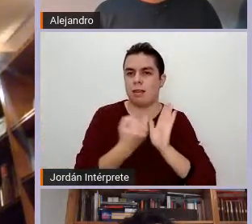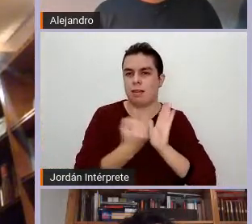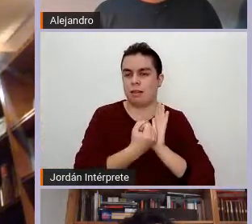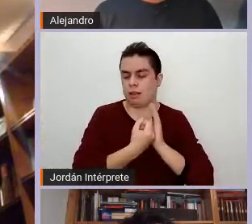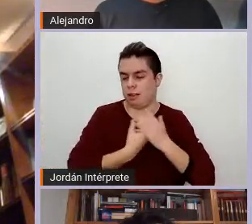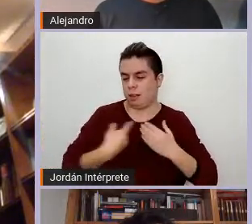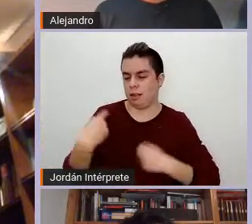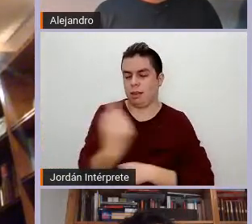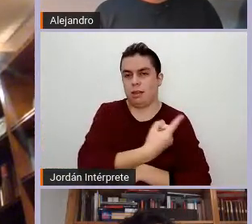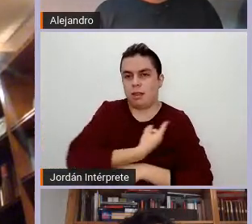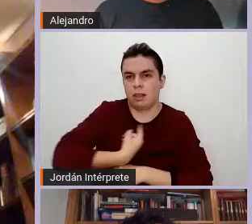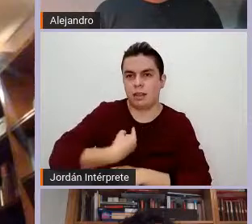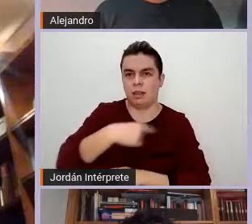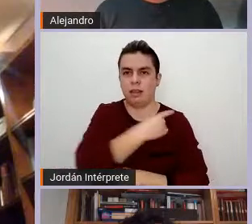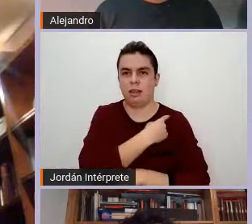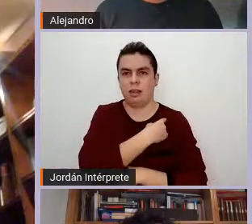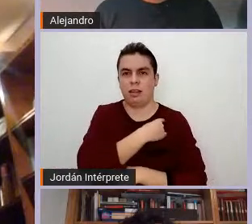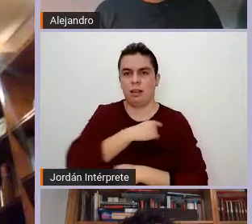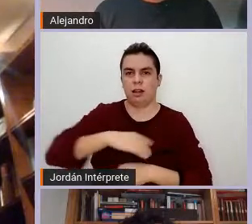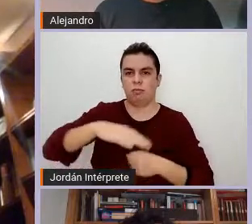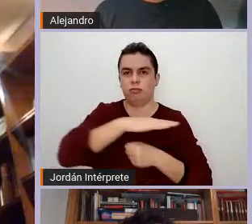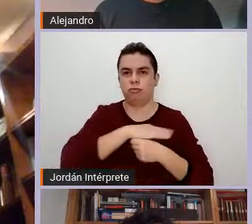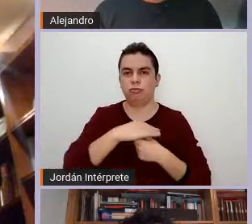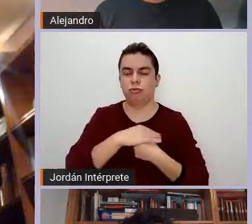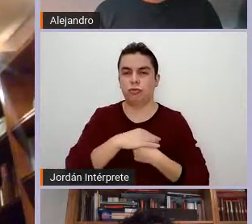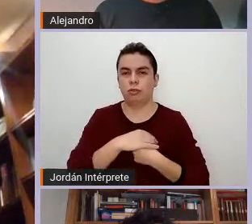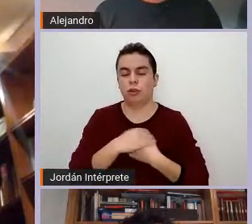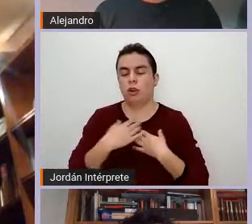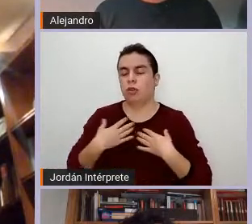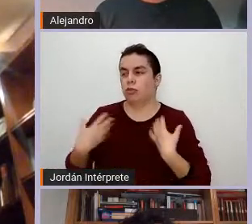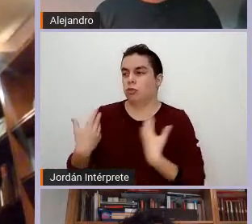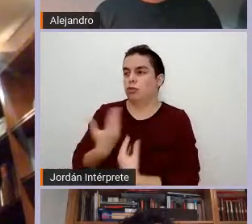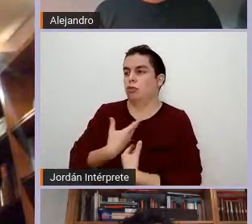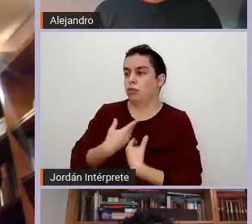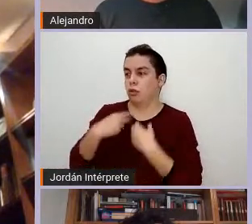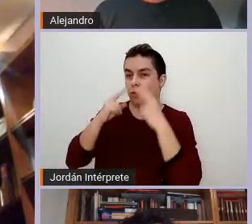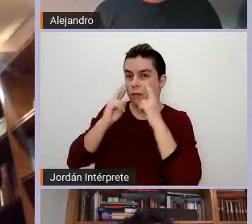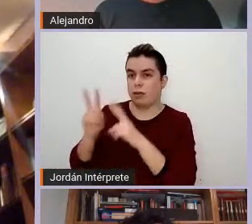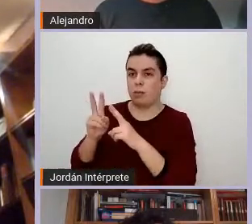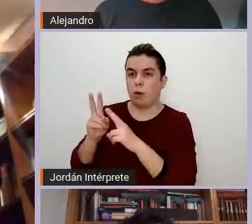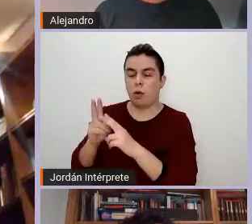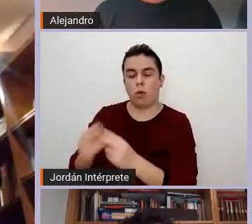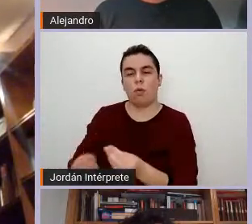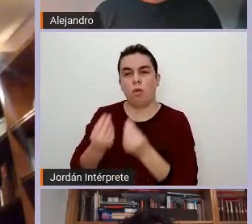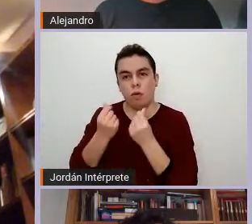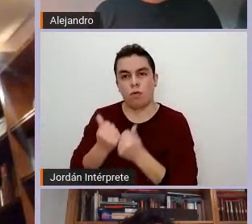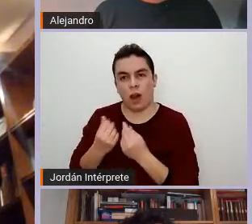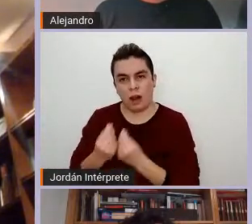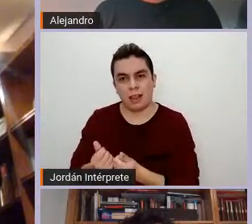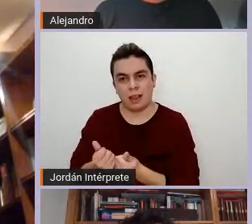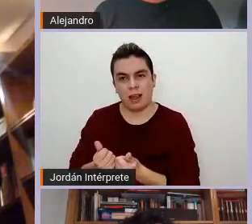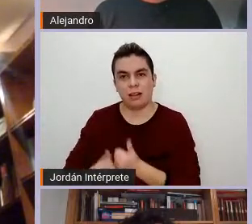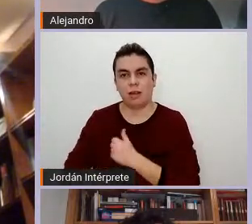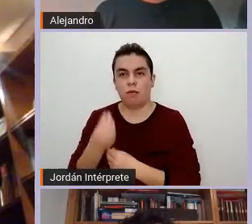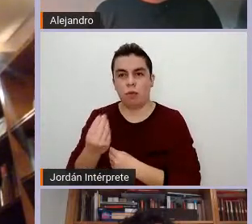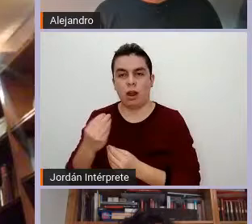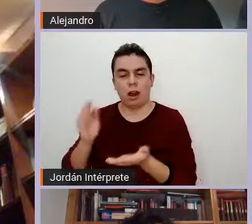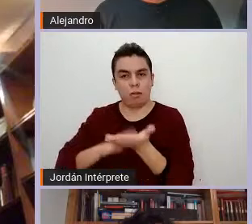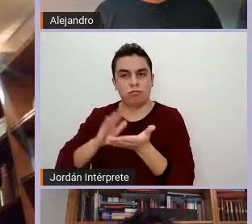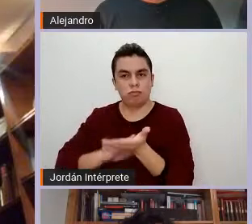Nosotros, bueno, disfrutamos mucho viendo la calidad de propuestas que nos están